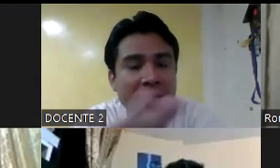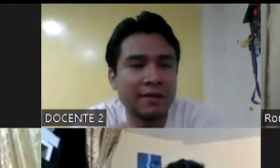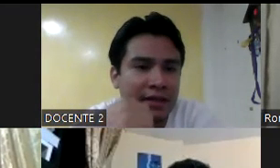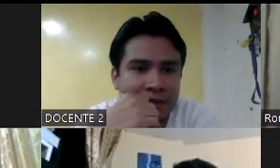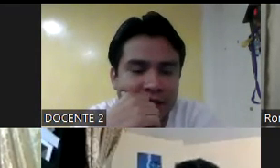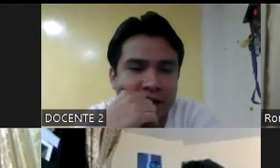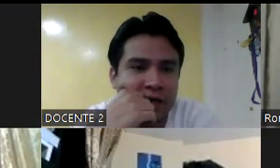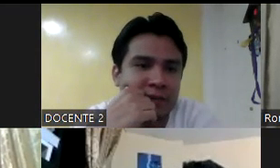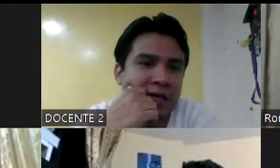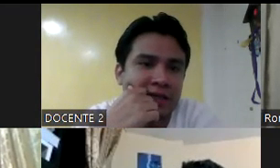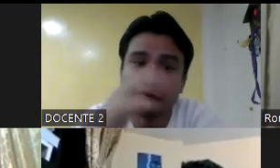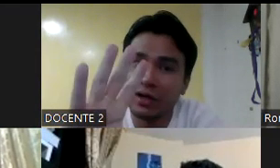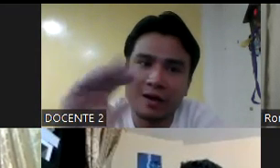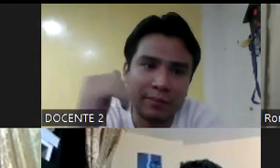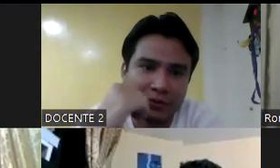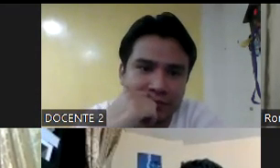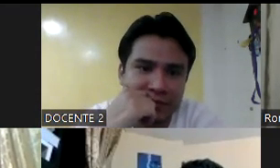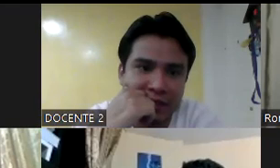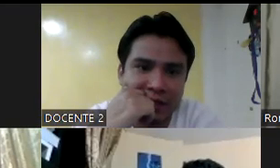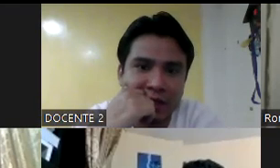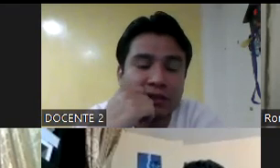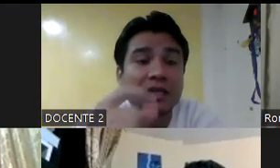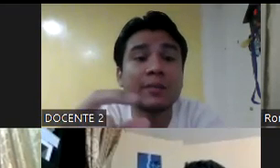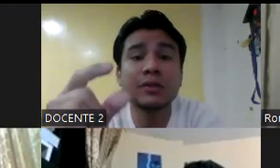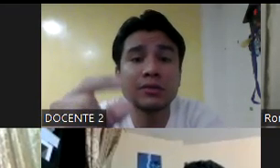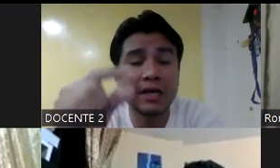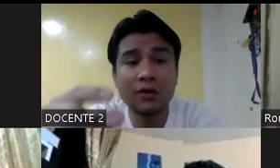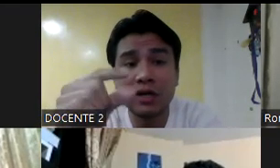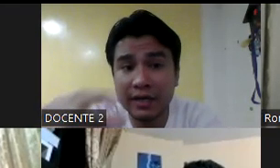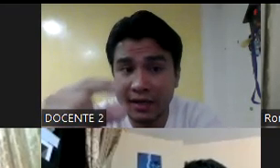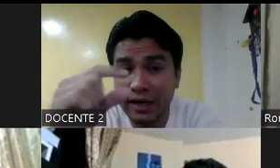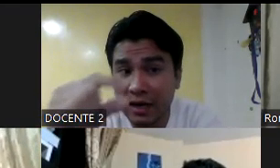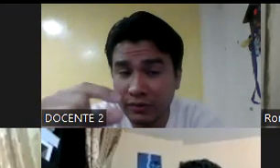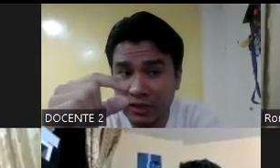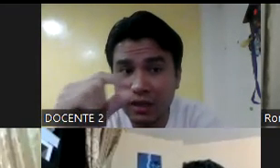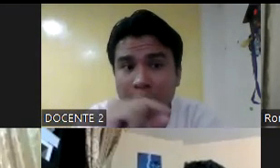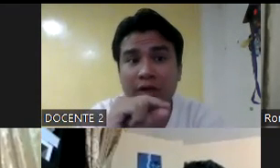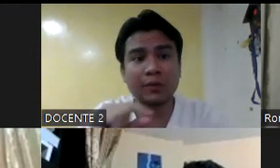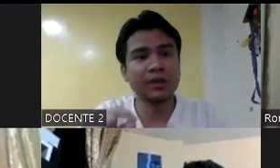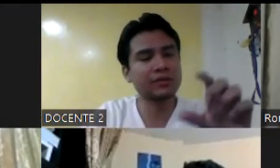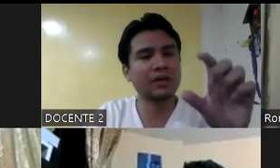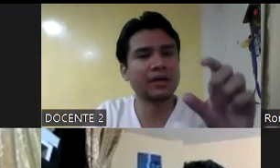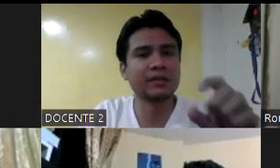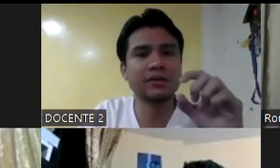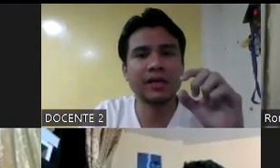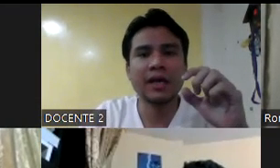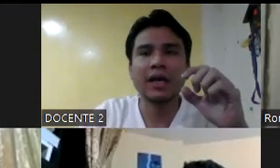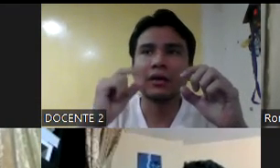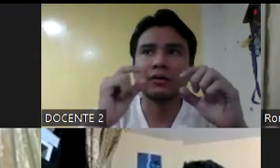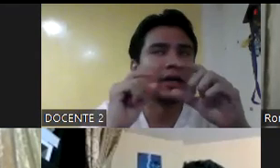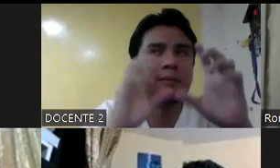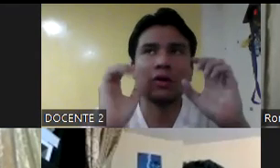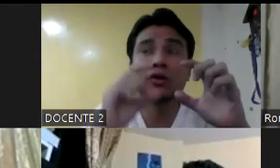malo, ni más le va a decir de que le duelen las piernas. Un ejemplo, ¿sí? Ujú. Tratemos de buscar el origen, la causa, porque puede que usted lo